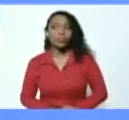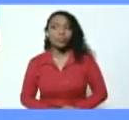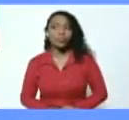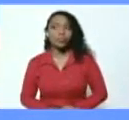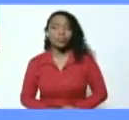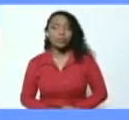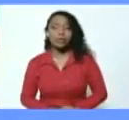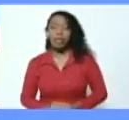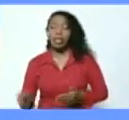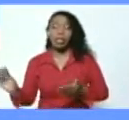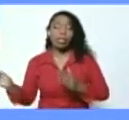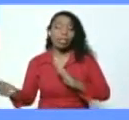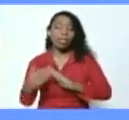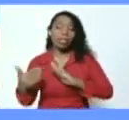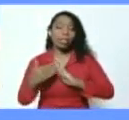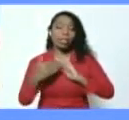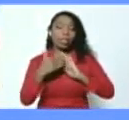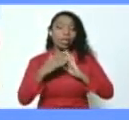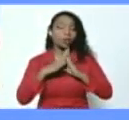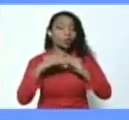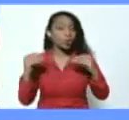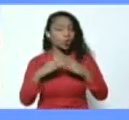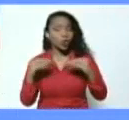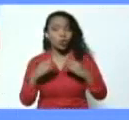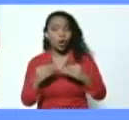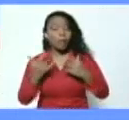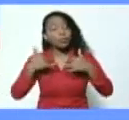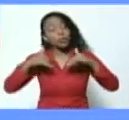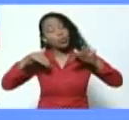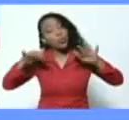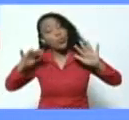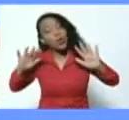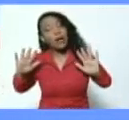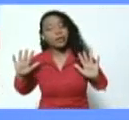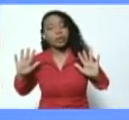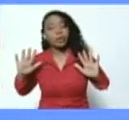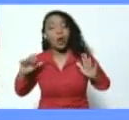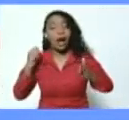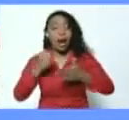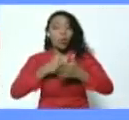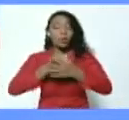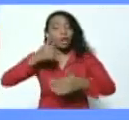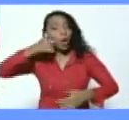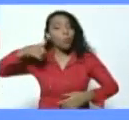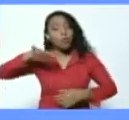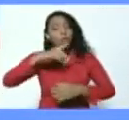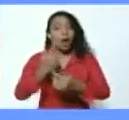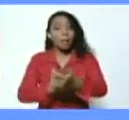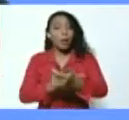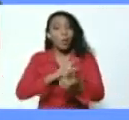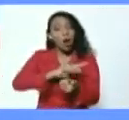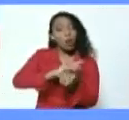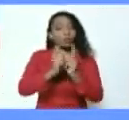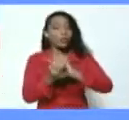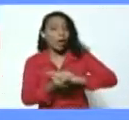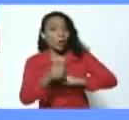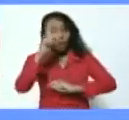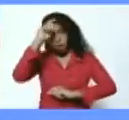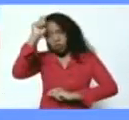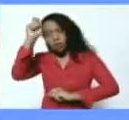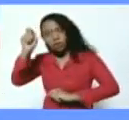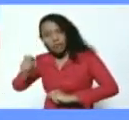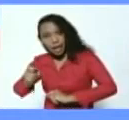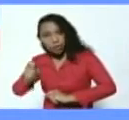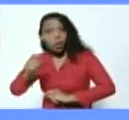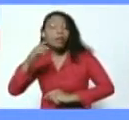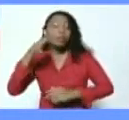Nos han aplicado de todo, y por supuesto, sin menospreciar la lucha de los pueblos hermanos, al contrario, reconociéndola, y